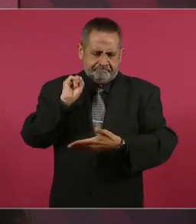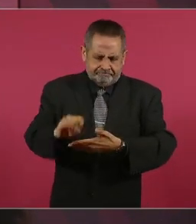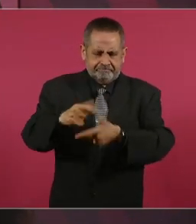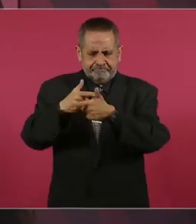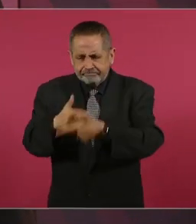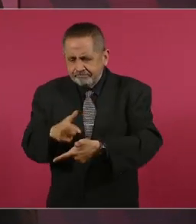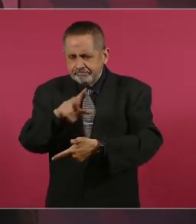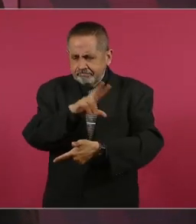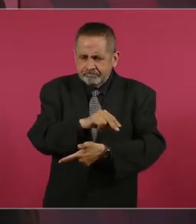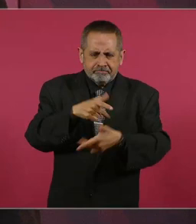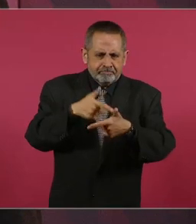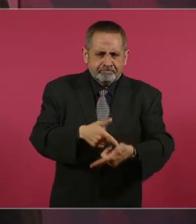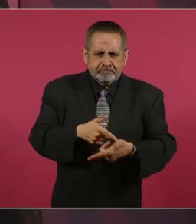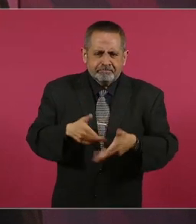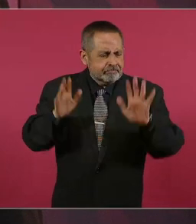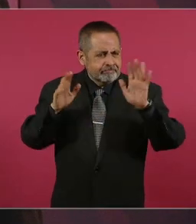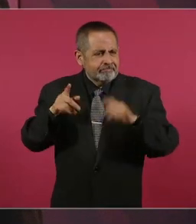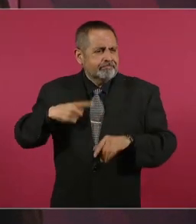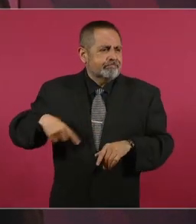decide.